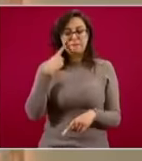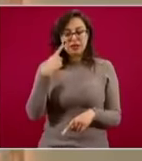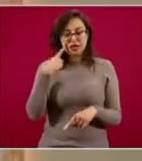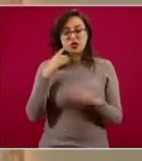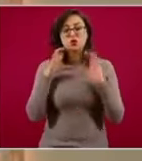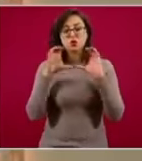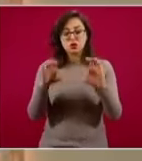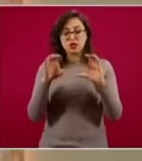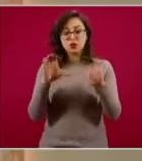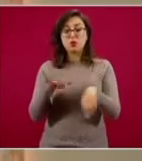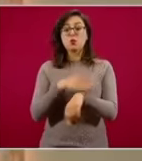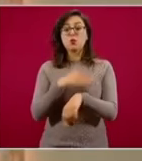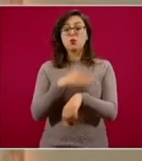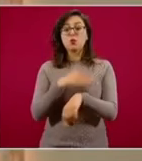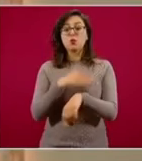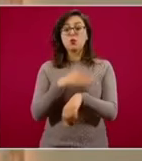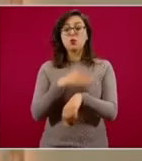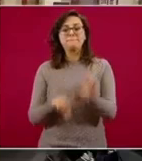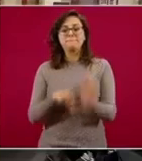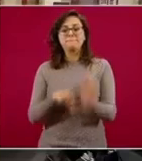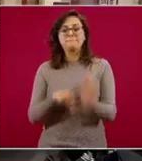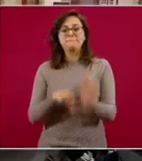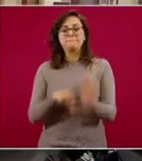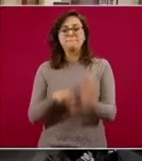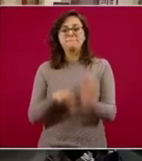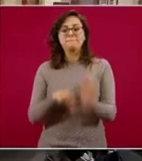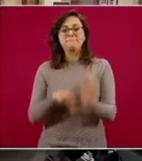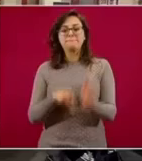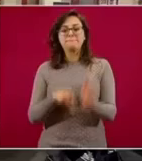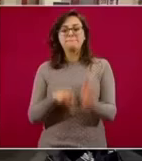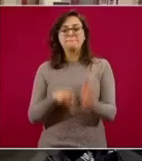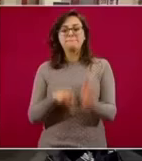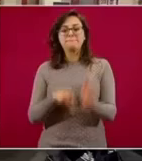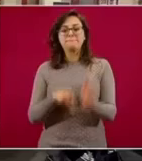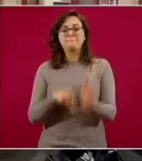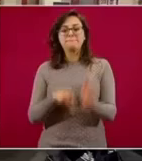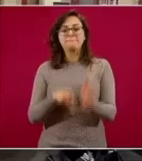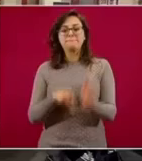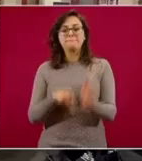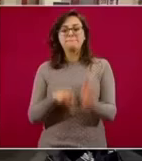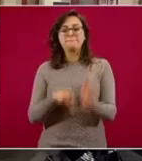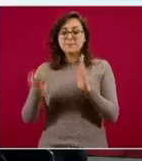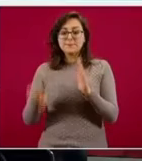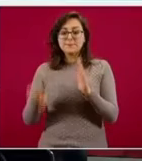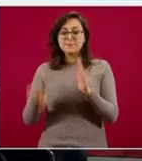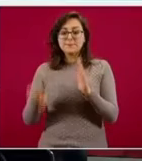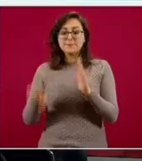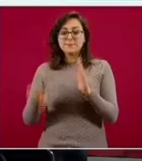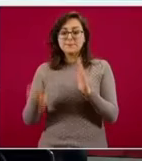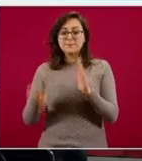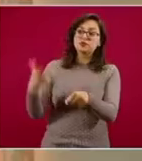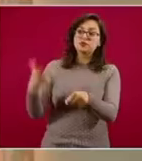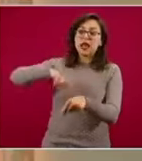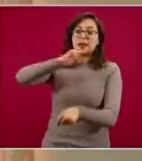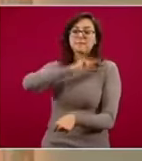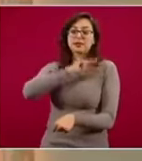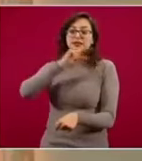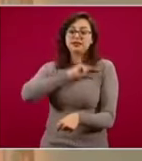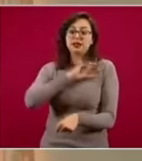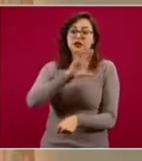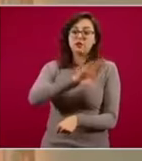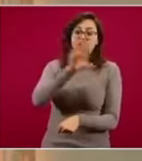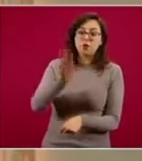periódicamente aparecen comparaciones. Por ejemplo, la letalidad en hospitales privados es menor que la de